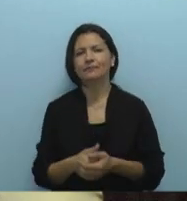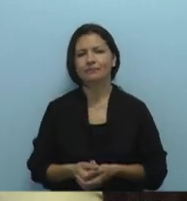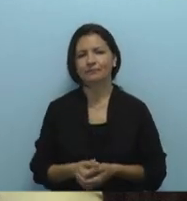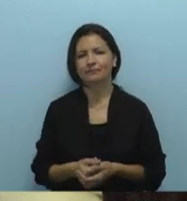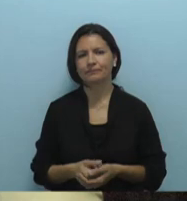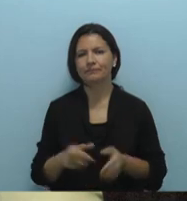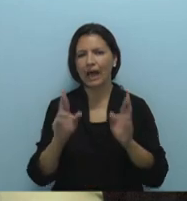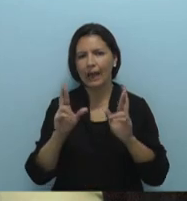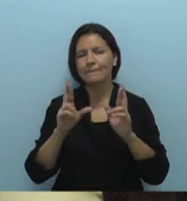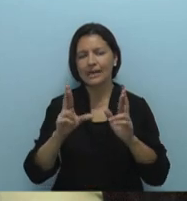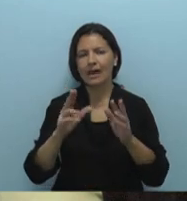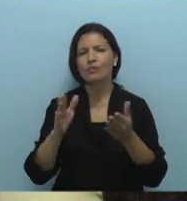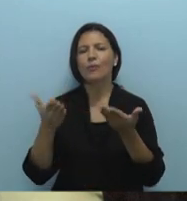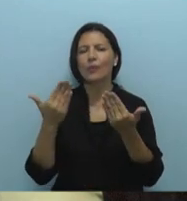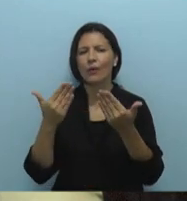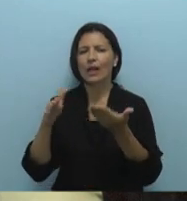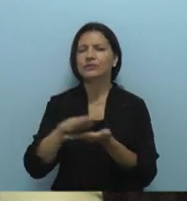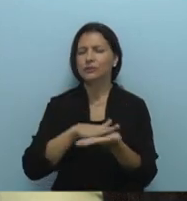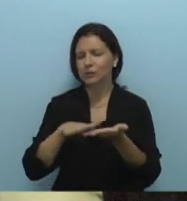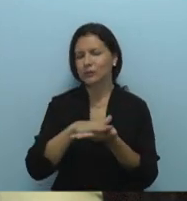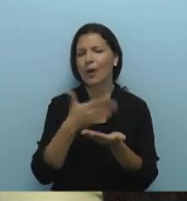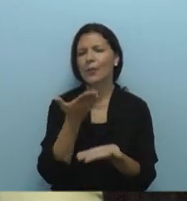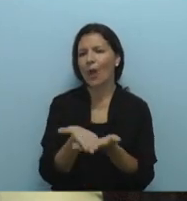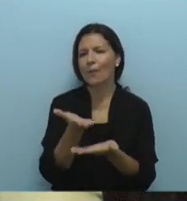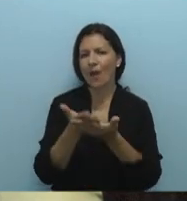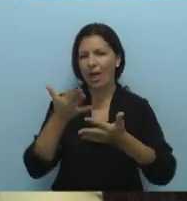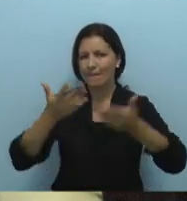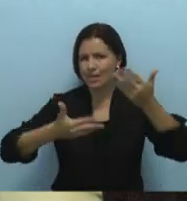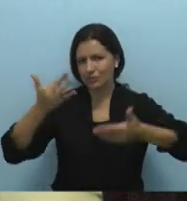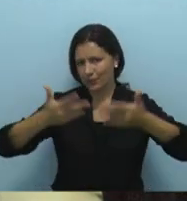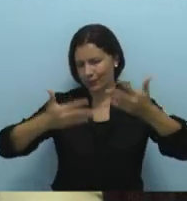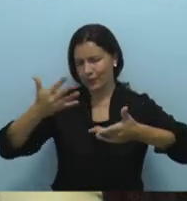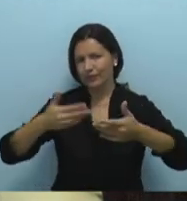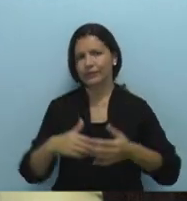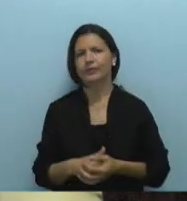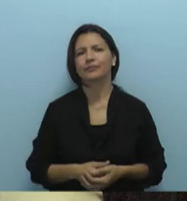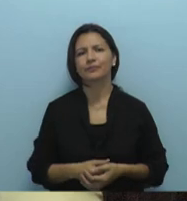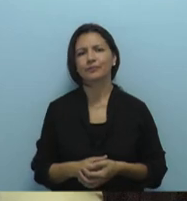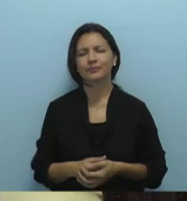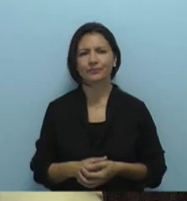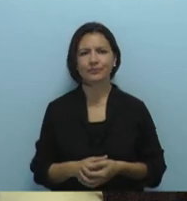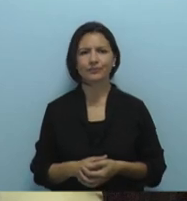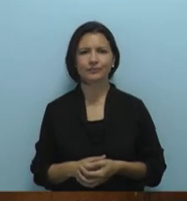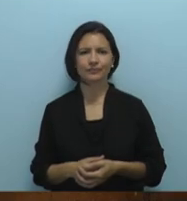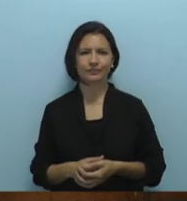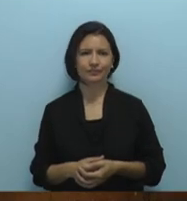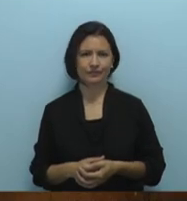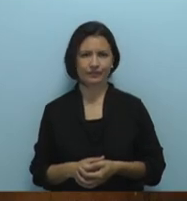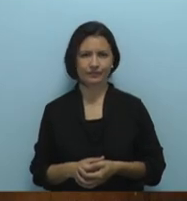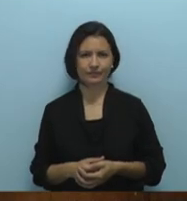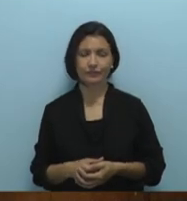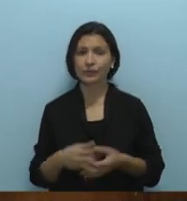que nos parecen que suman a la propuesta de discutir lo que va a ser el presupuesto 2025. Gracias, diputado.